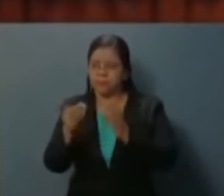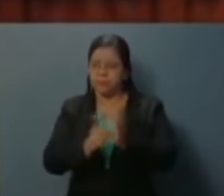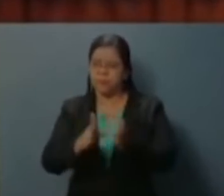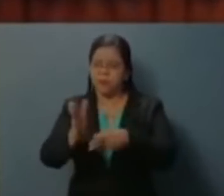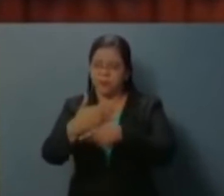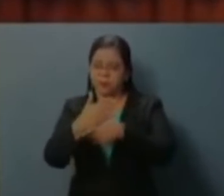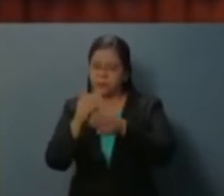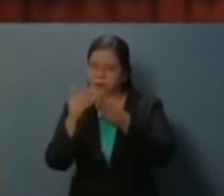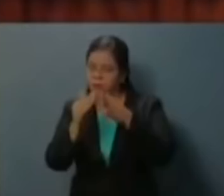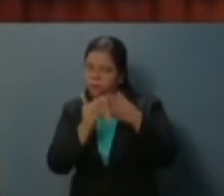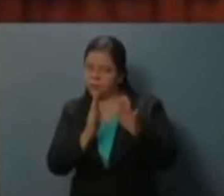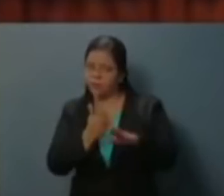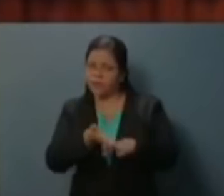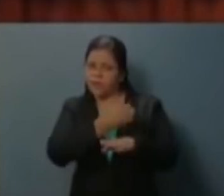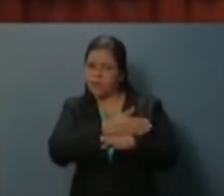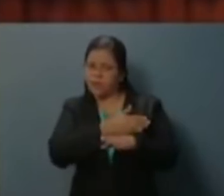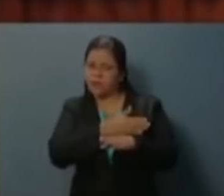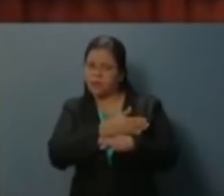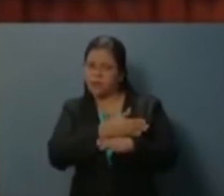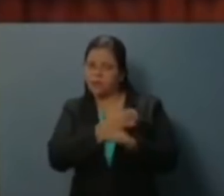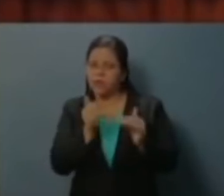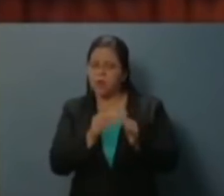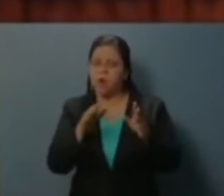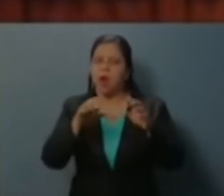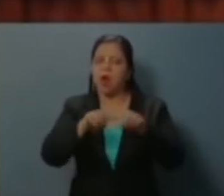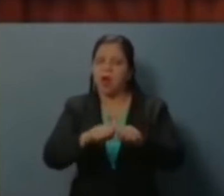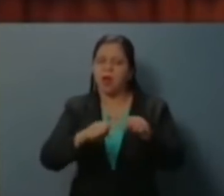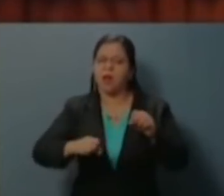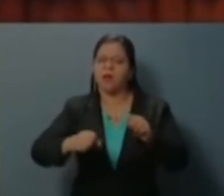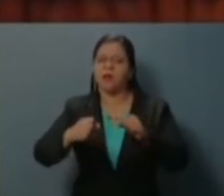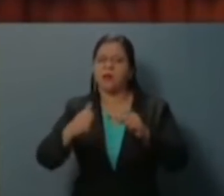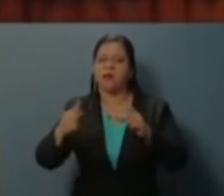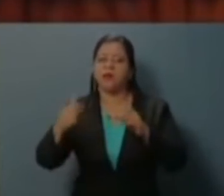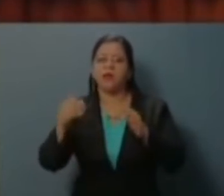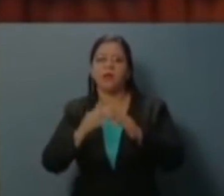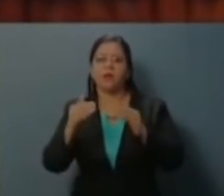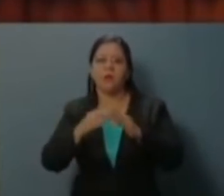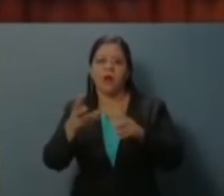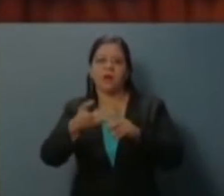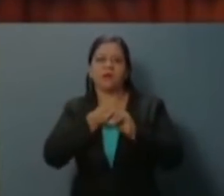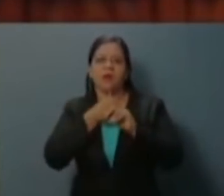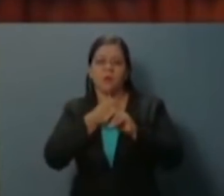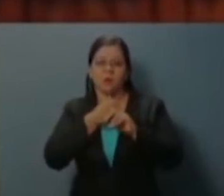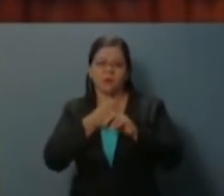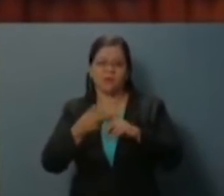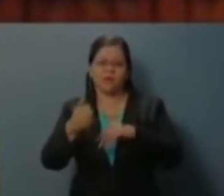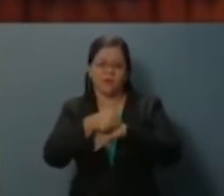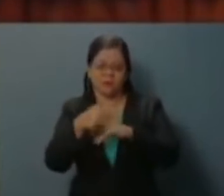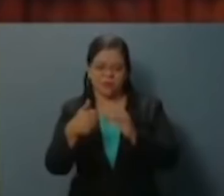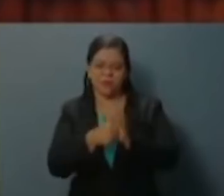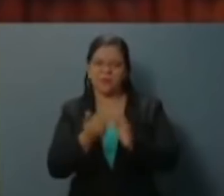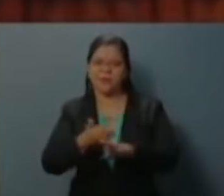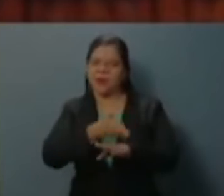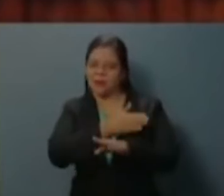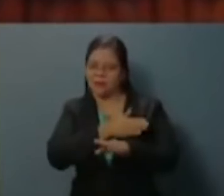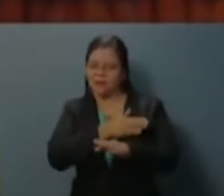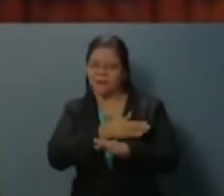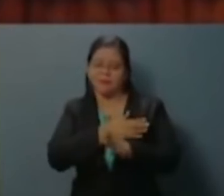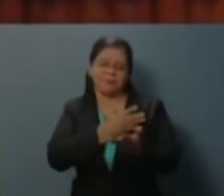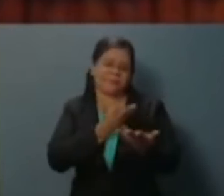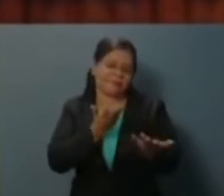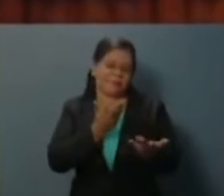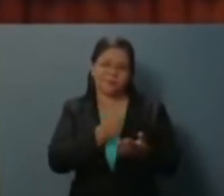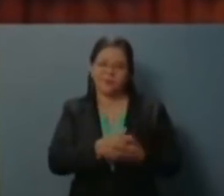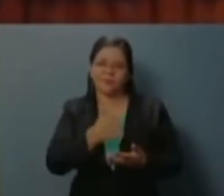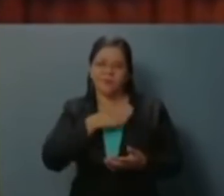las fracciones que tenían secuestrada esta asamblea en la legislatura pasada, y realmente se me viene la